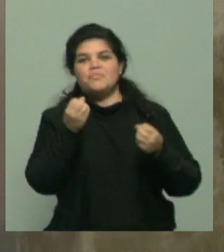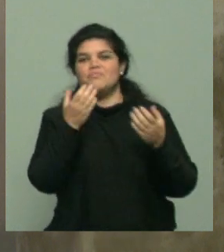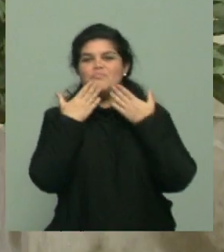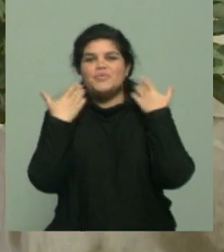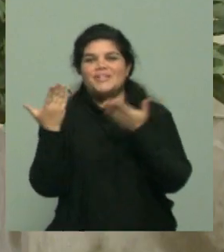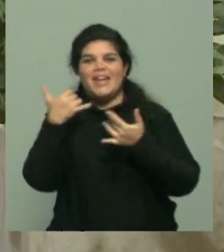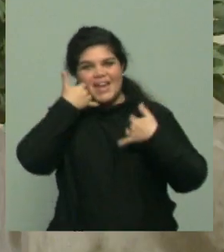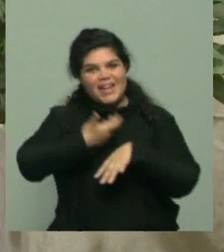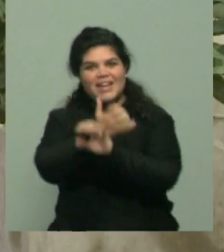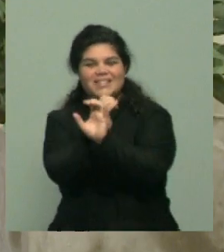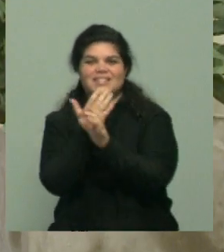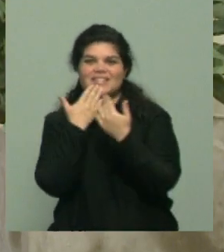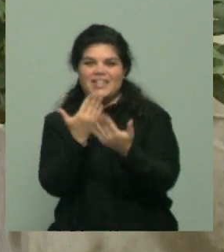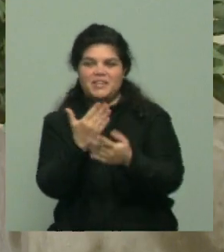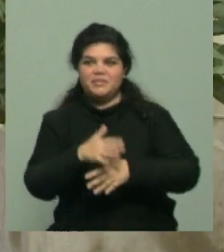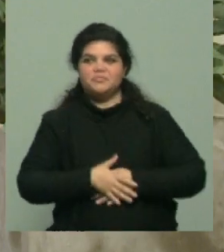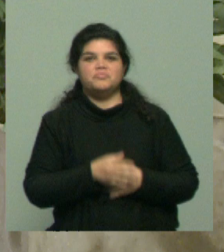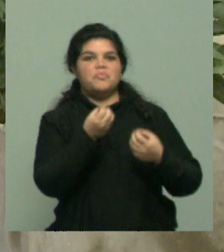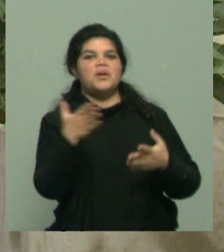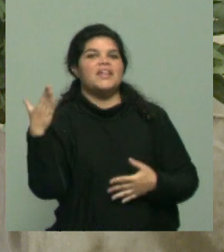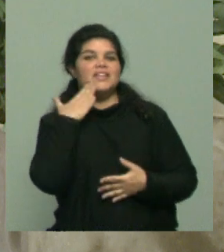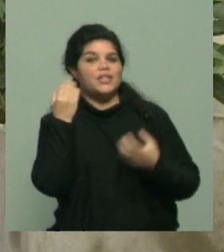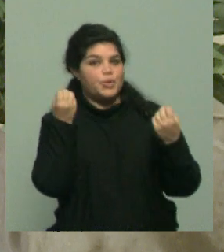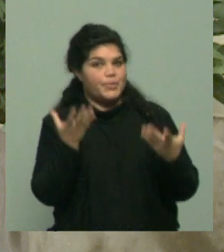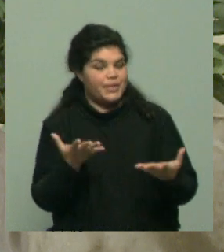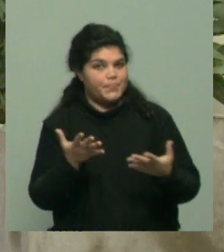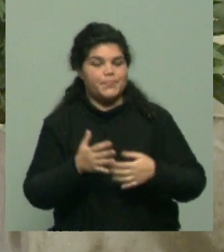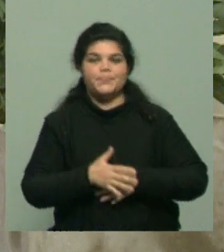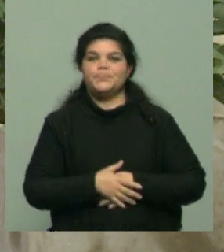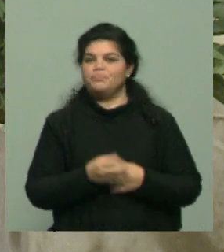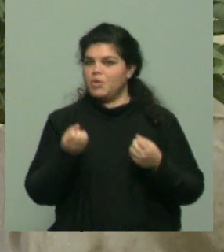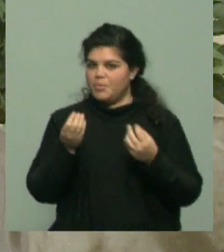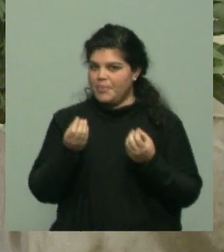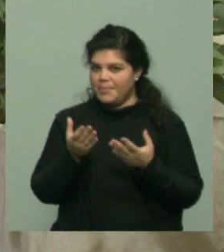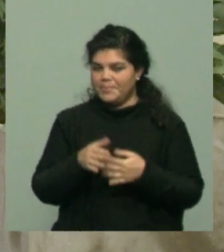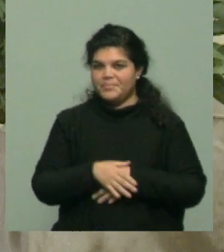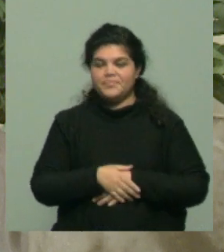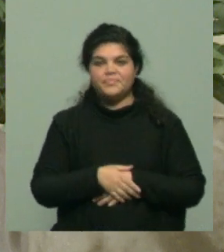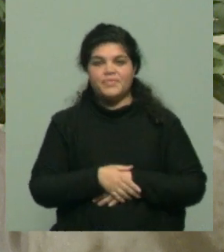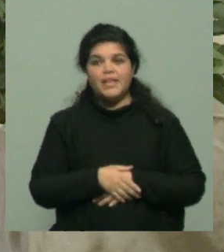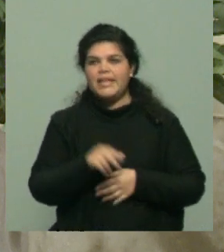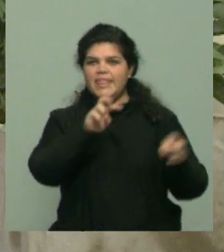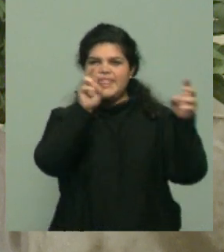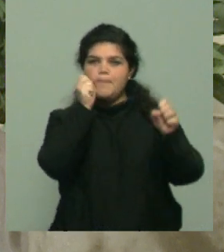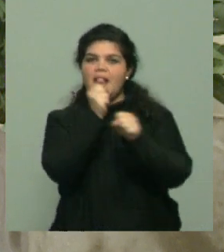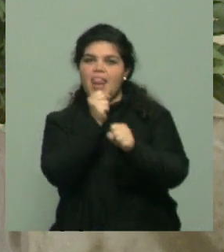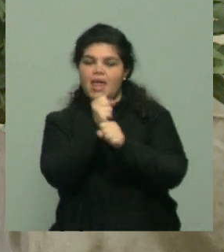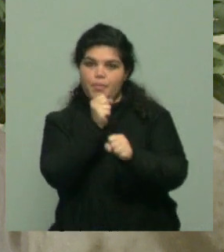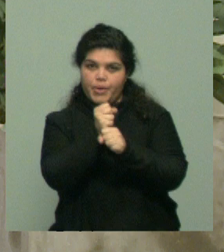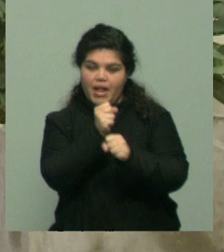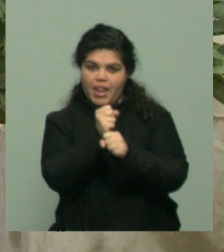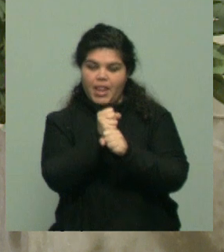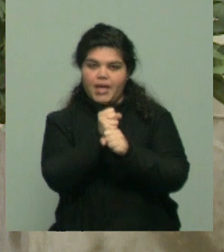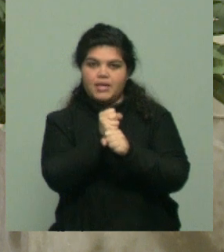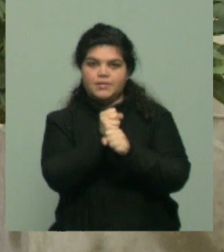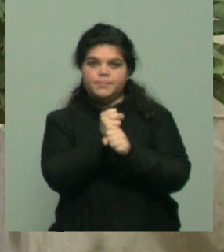atendernos. ¿Qué tal? Buenas tardes, ¿cómo están? Muy bien. Bueno, sin duda el tema laboral tiene